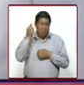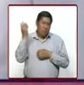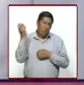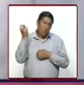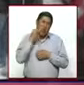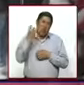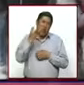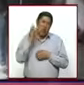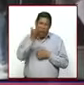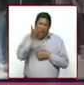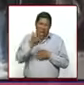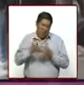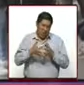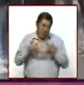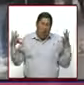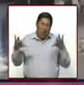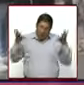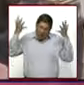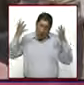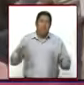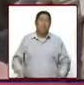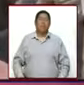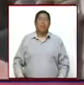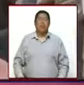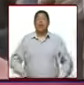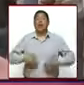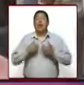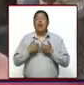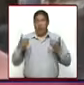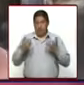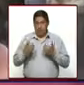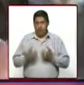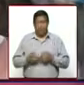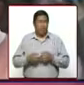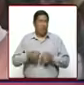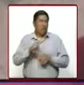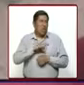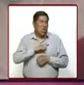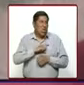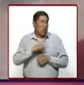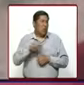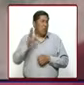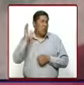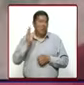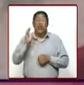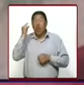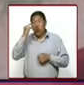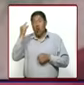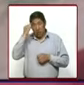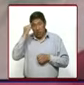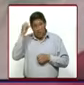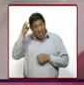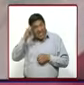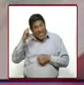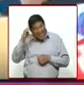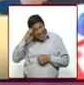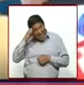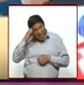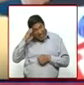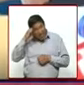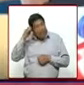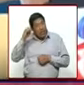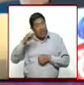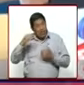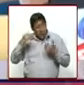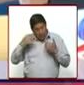dura, intervenir los puntos de bloqueo. Que al margen, por ejemplo, de la fuerza pública, el gobierno nacional y el Estado tiene